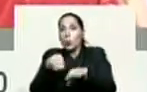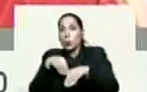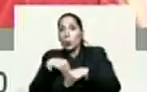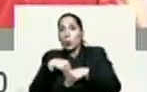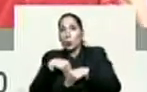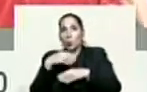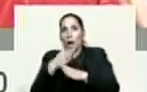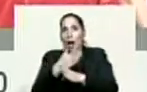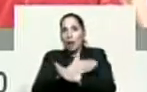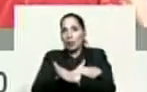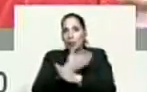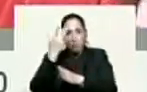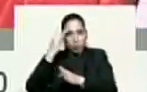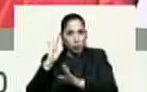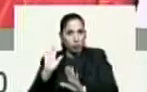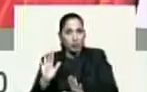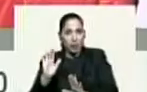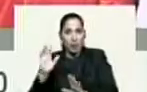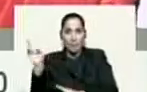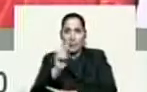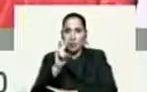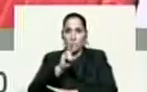la posibilidad que Venezuela sea bombardeada